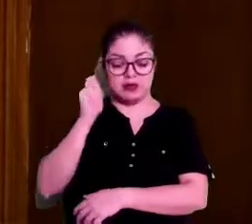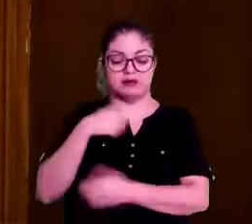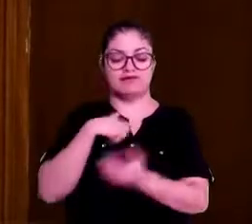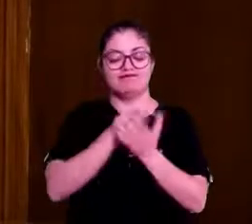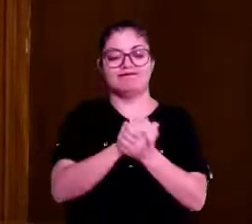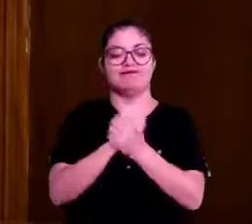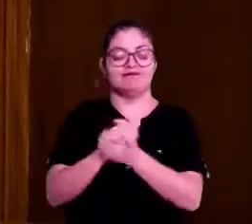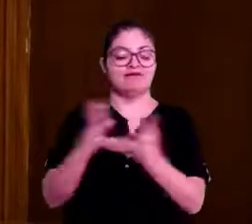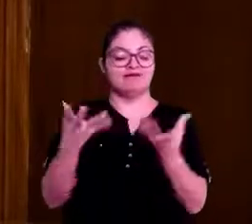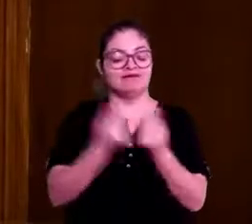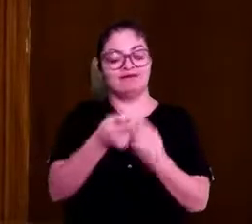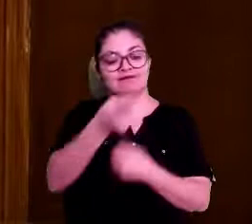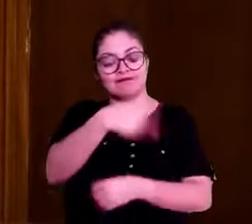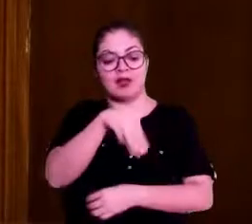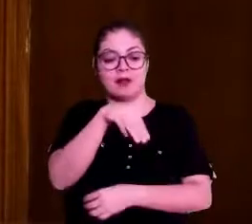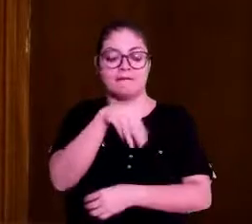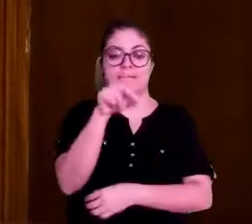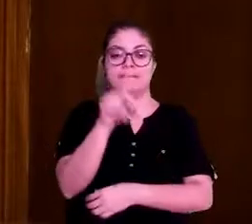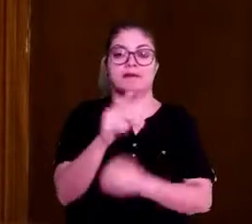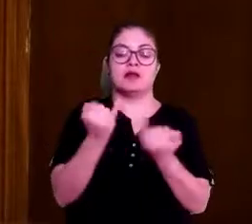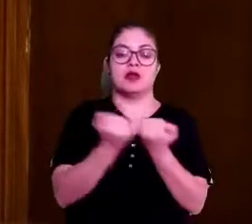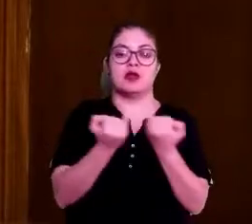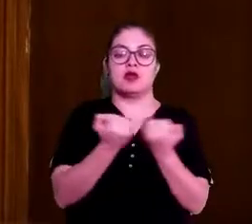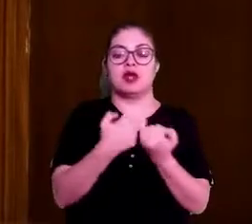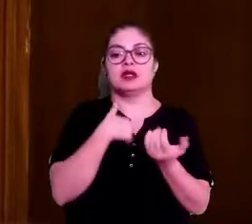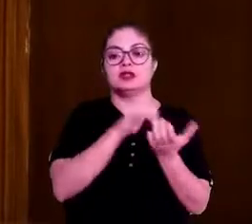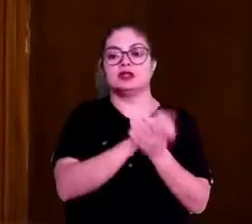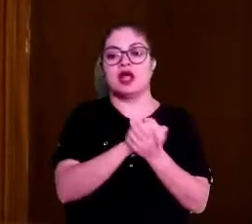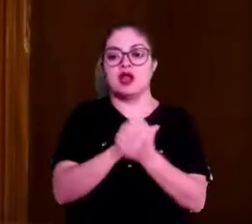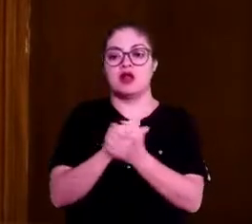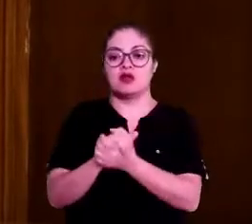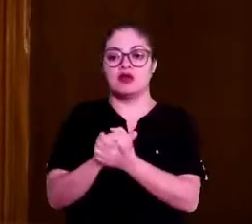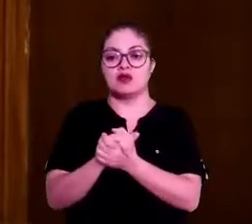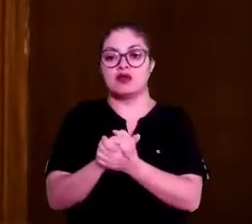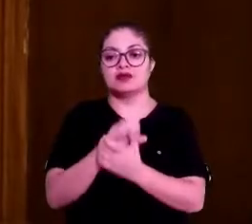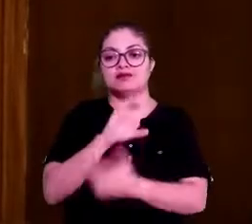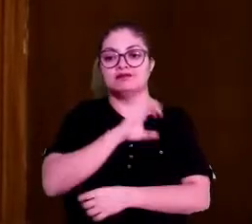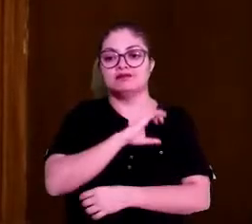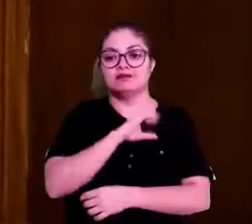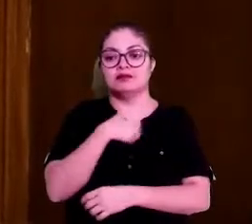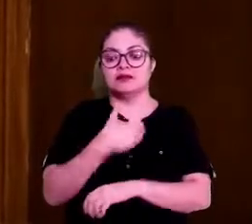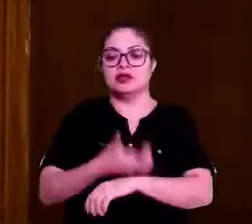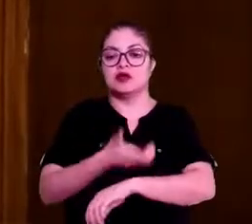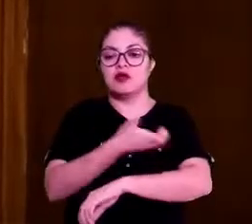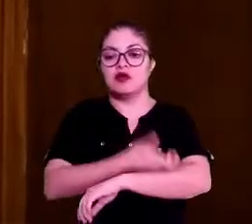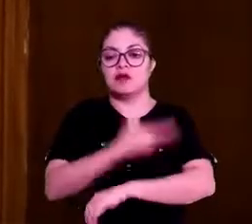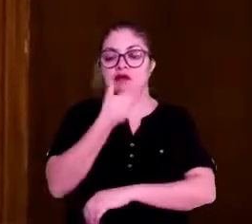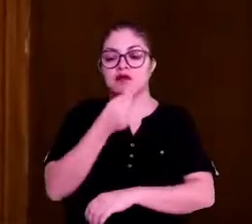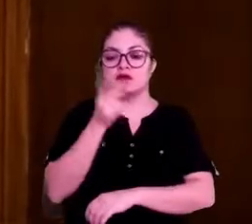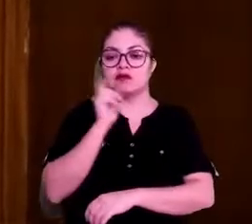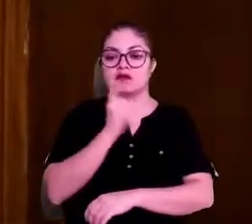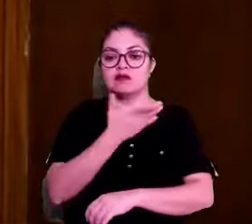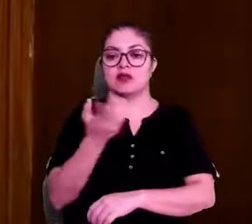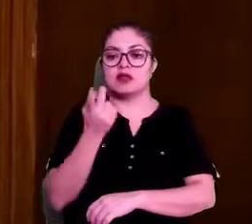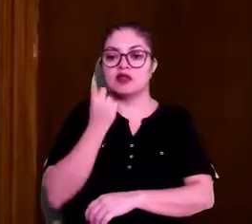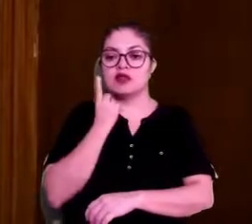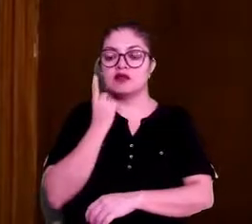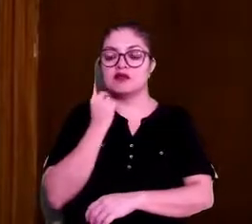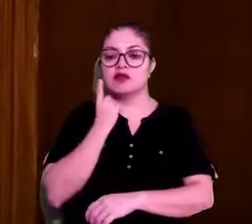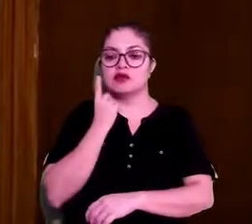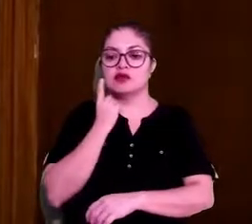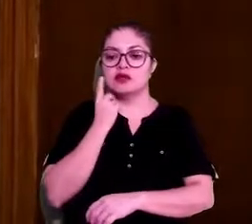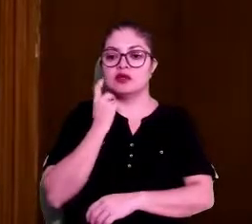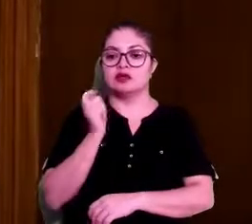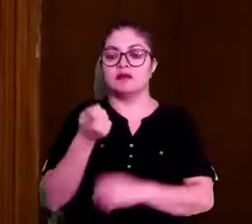de la directiva. De igual manera, saludo con aprecio a mis compañeras, compañeros diputados, a